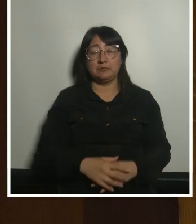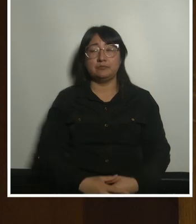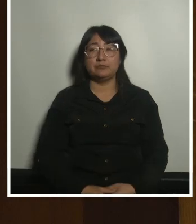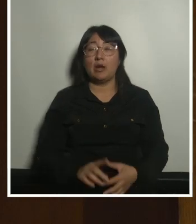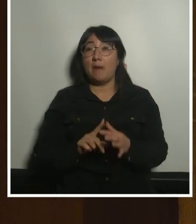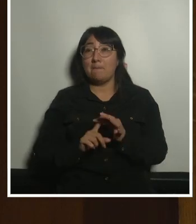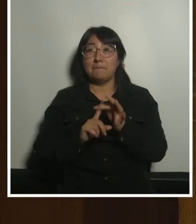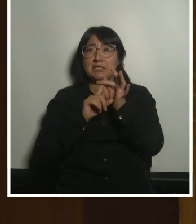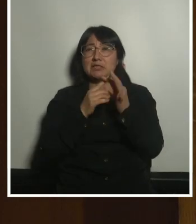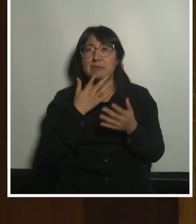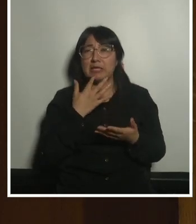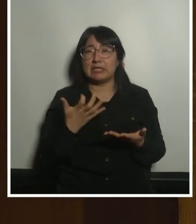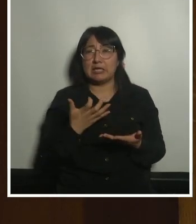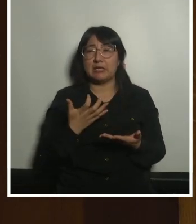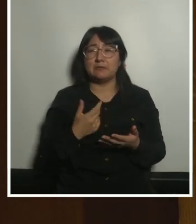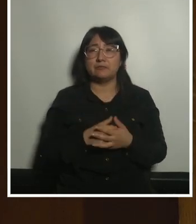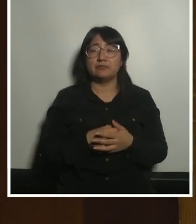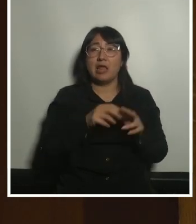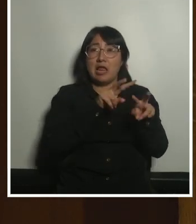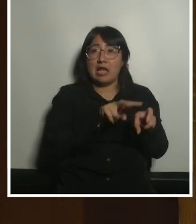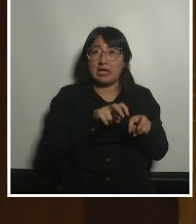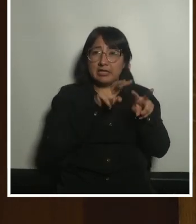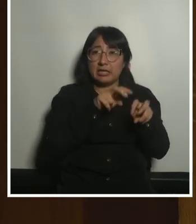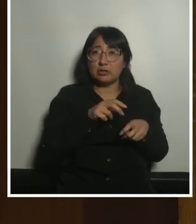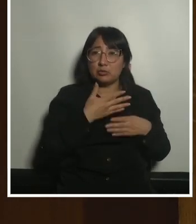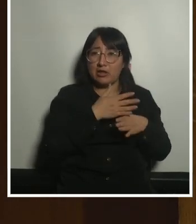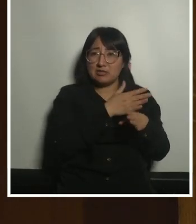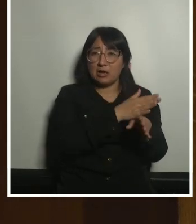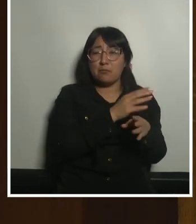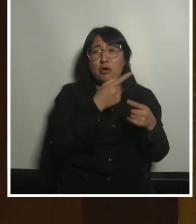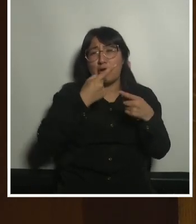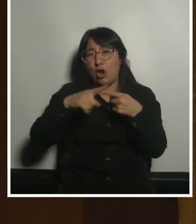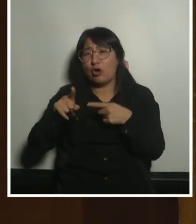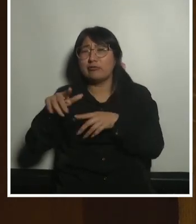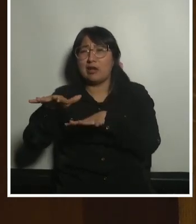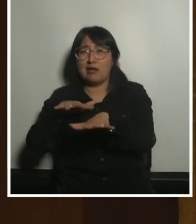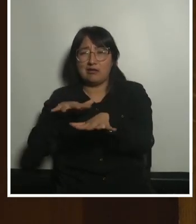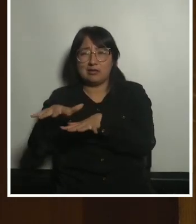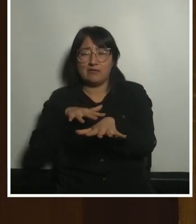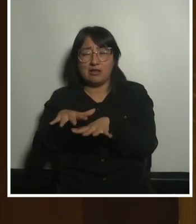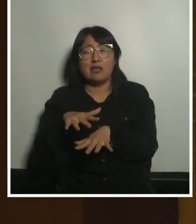principalmente con la acuicultura de salmones y otras actividades que también se van